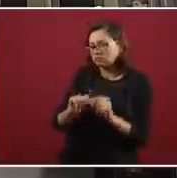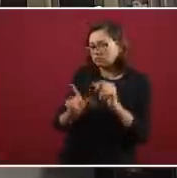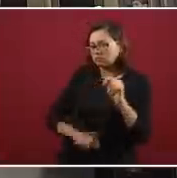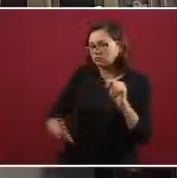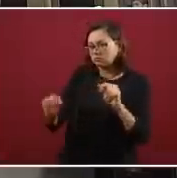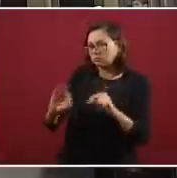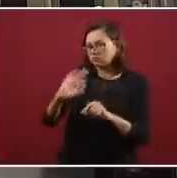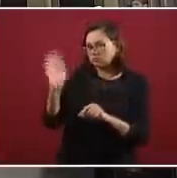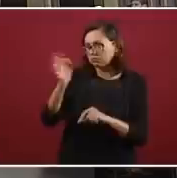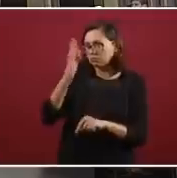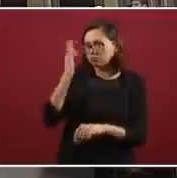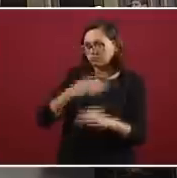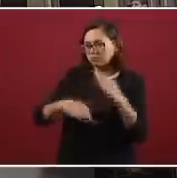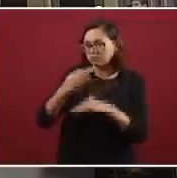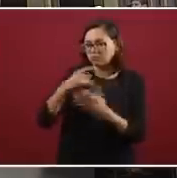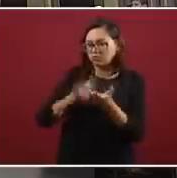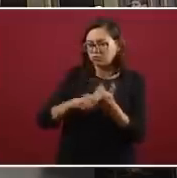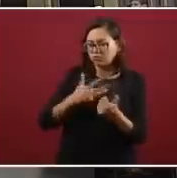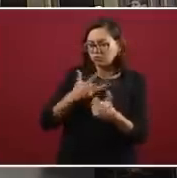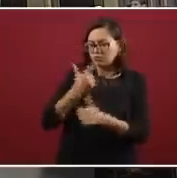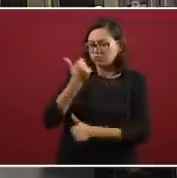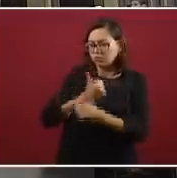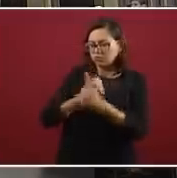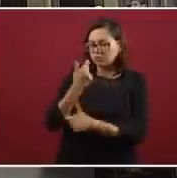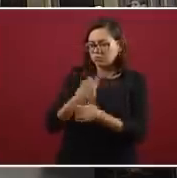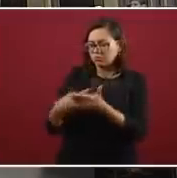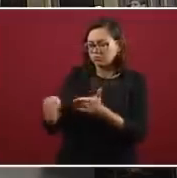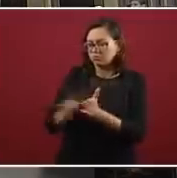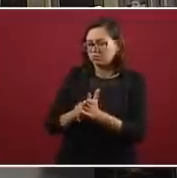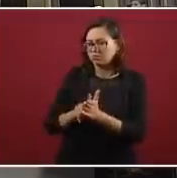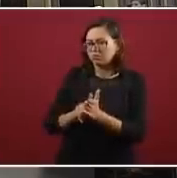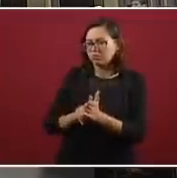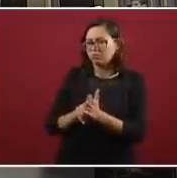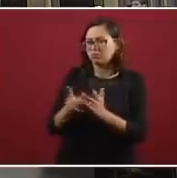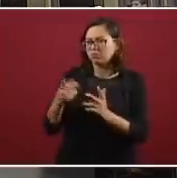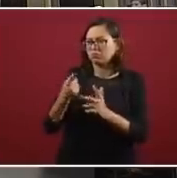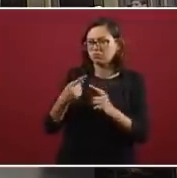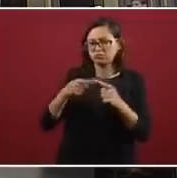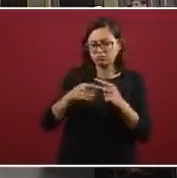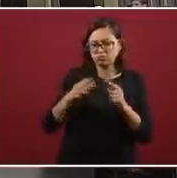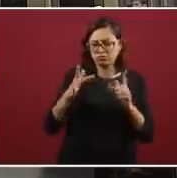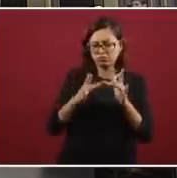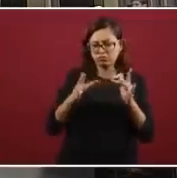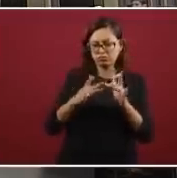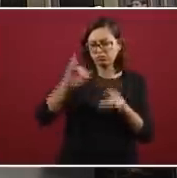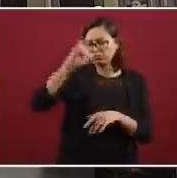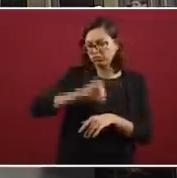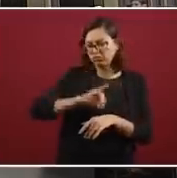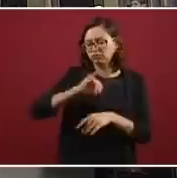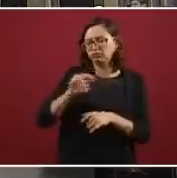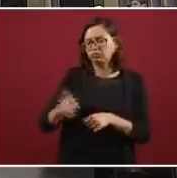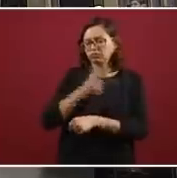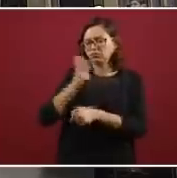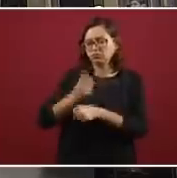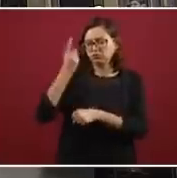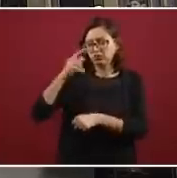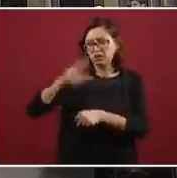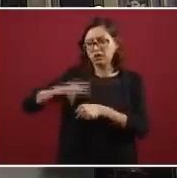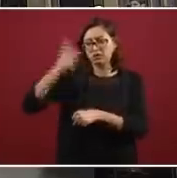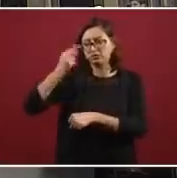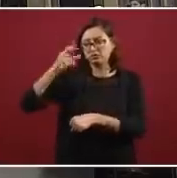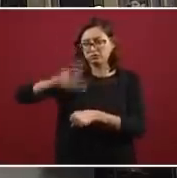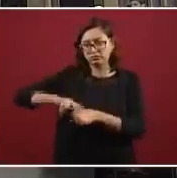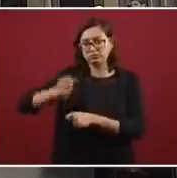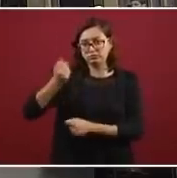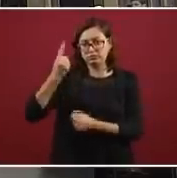sí. Se concursa, todo el mundo tiene que, está obligado a concursar sus plazas, desde enlace, jefe de departamento, subdirectores, sí. Directores, hasta, en algunos casos hasta